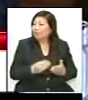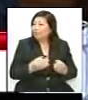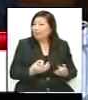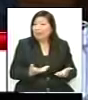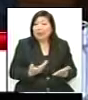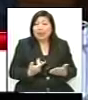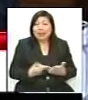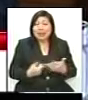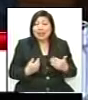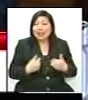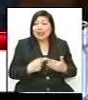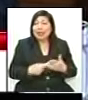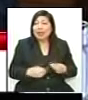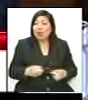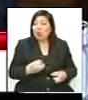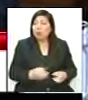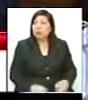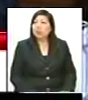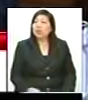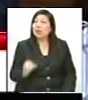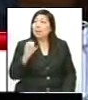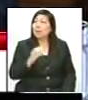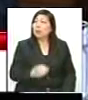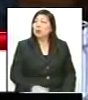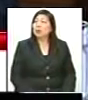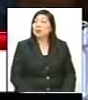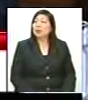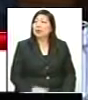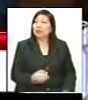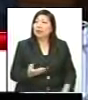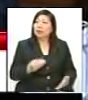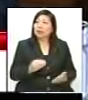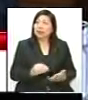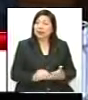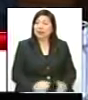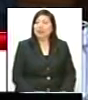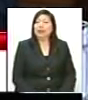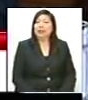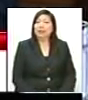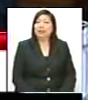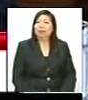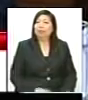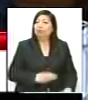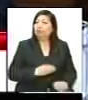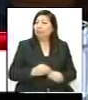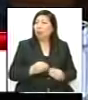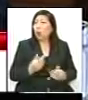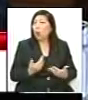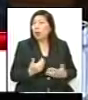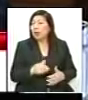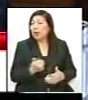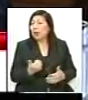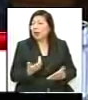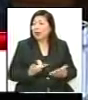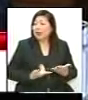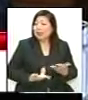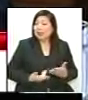los que deben ser, los que la justicia busca, esclarecerse en cánones que estén despojados de cualquier otra